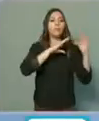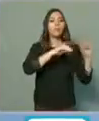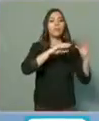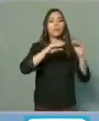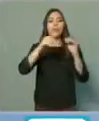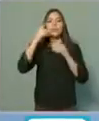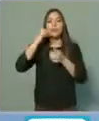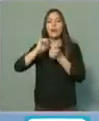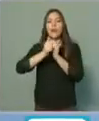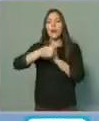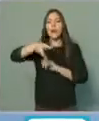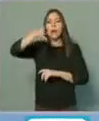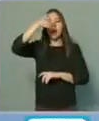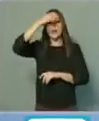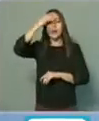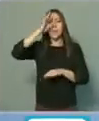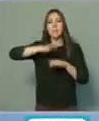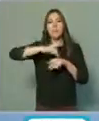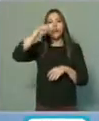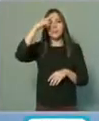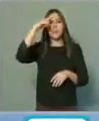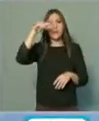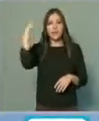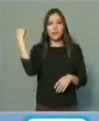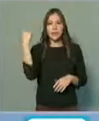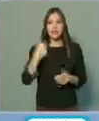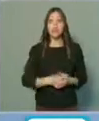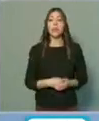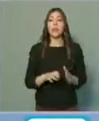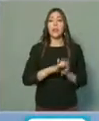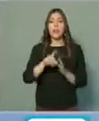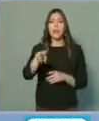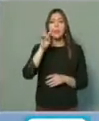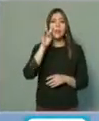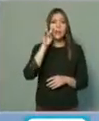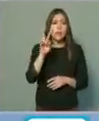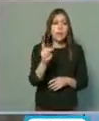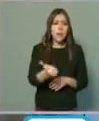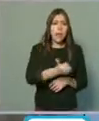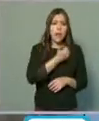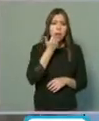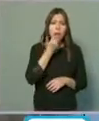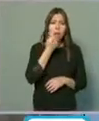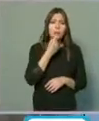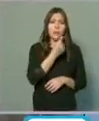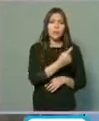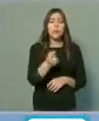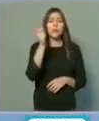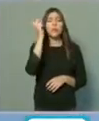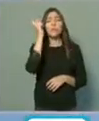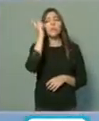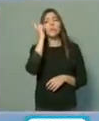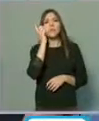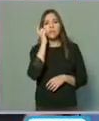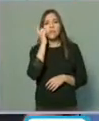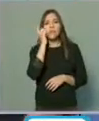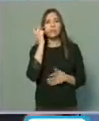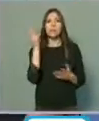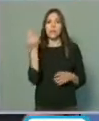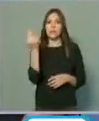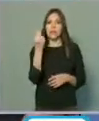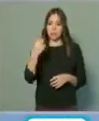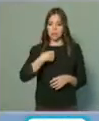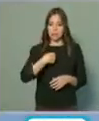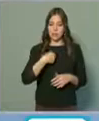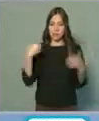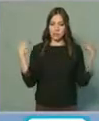Si tú detectas que un alumno o alumnos están durmiendo, revisa tu propio estado emocional. Exacto. El maestro